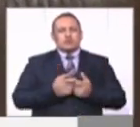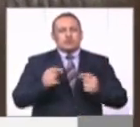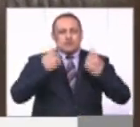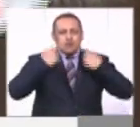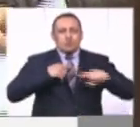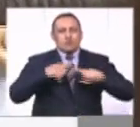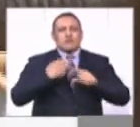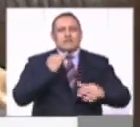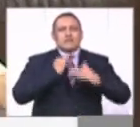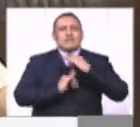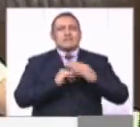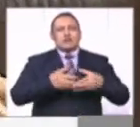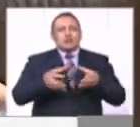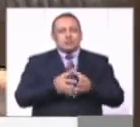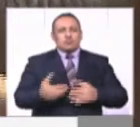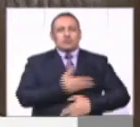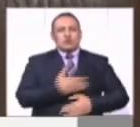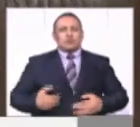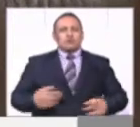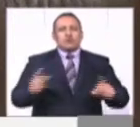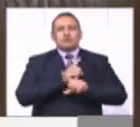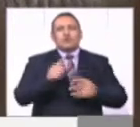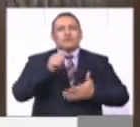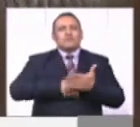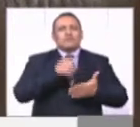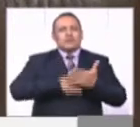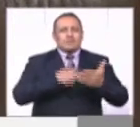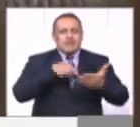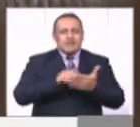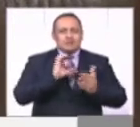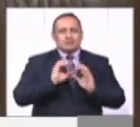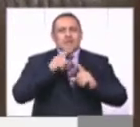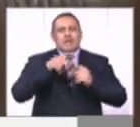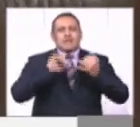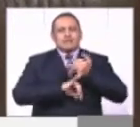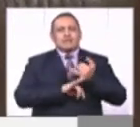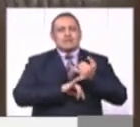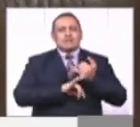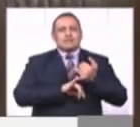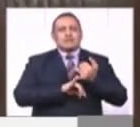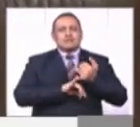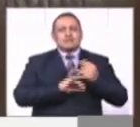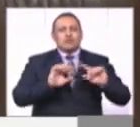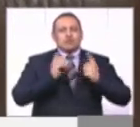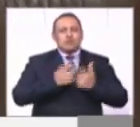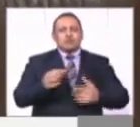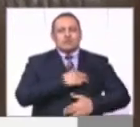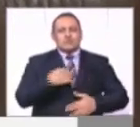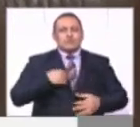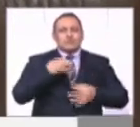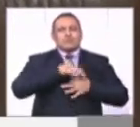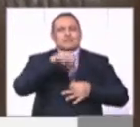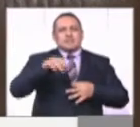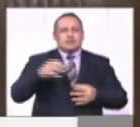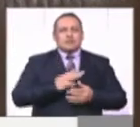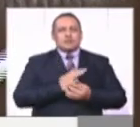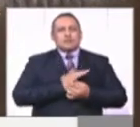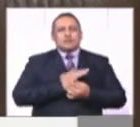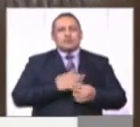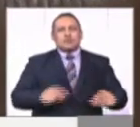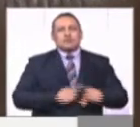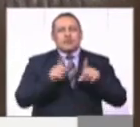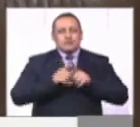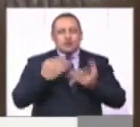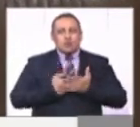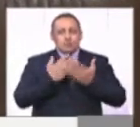coordinación inter gubernamental no firman estos consejos consejos de ministros descentralizados entonces